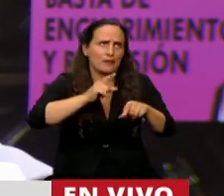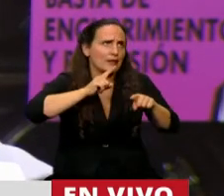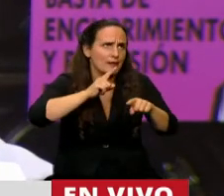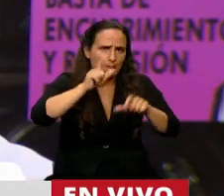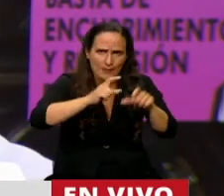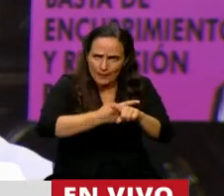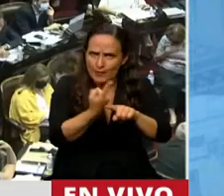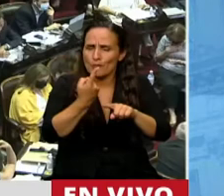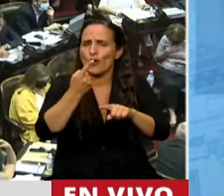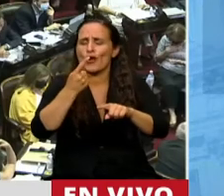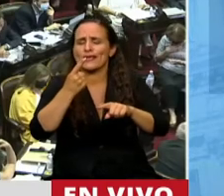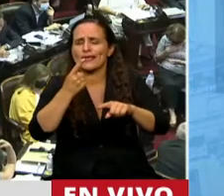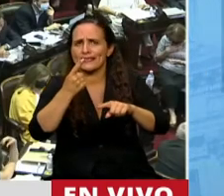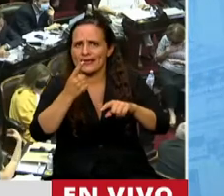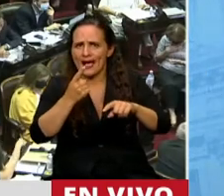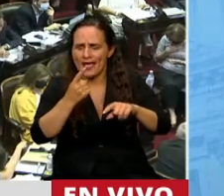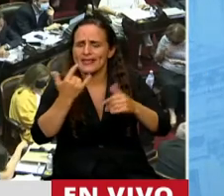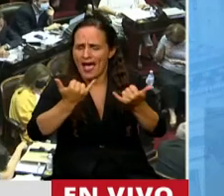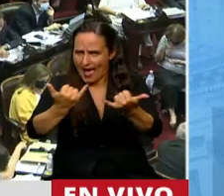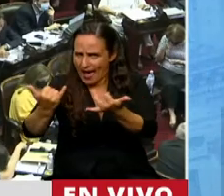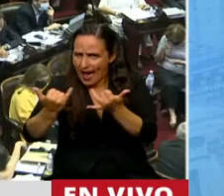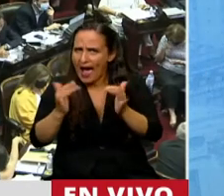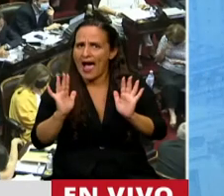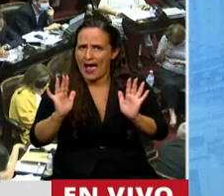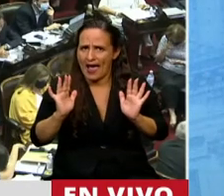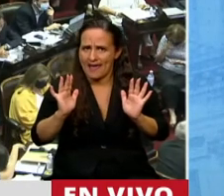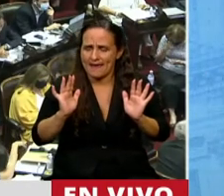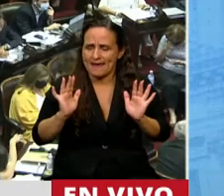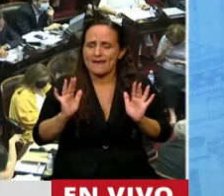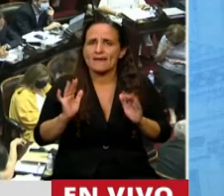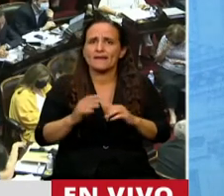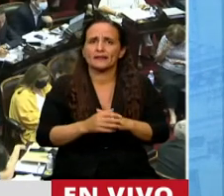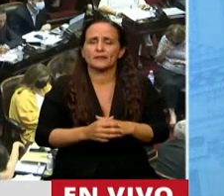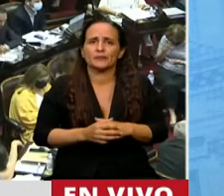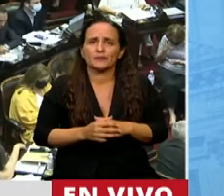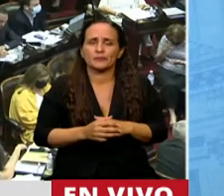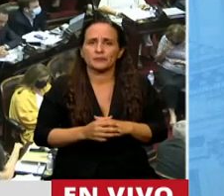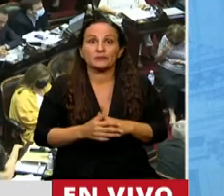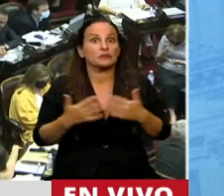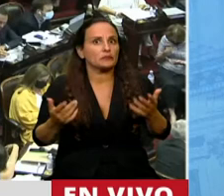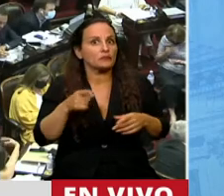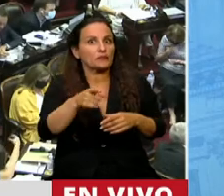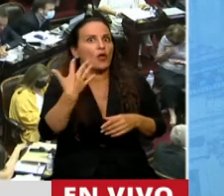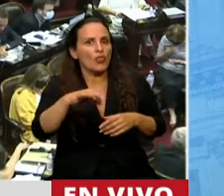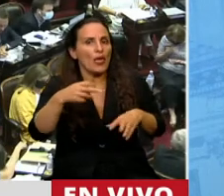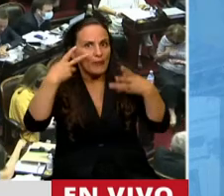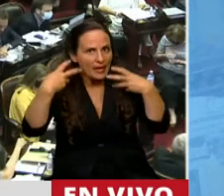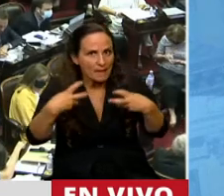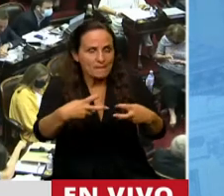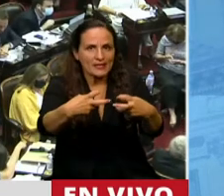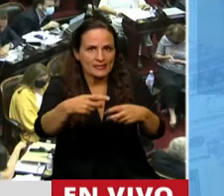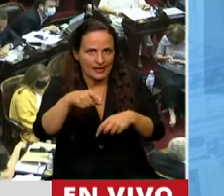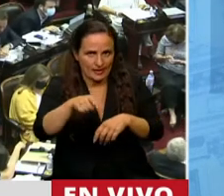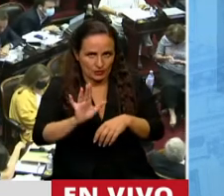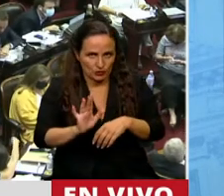políticas, jerárquicas, en que esto suceda. Y eso debe ser investigado. Y